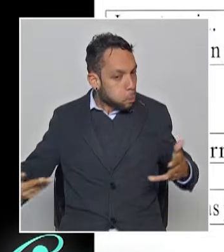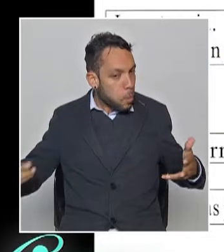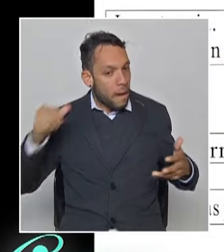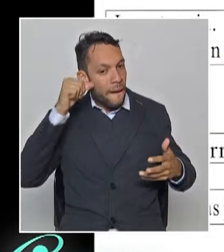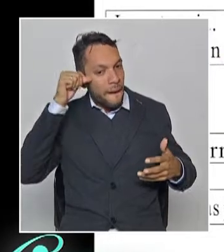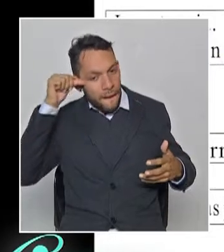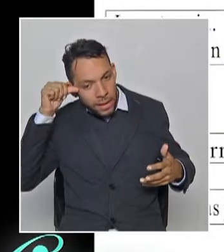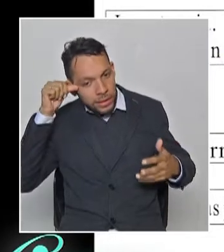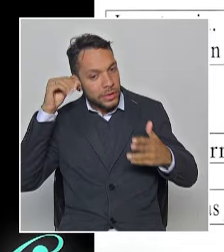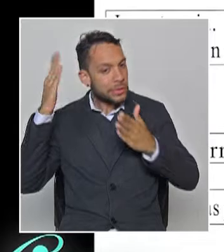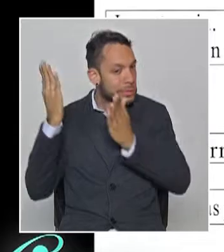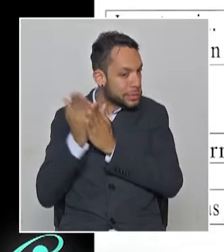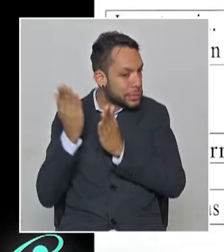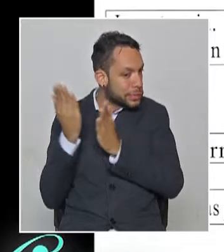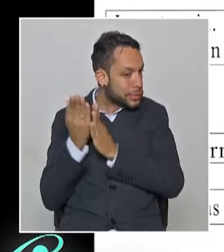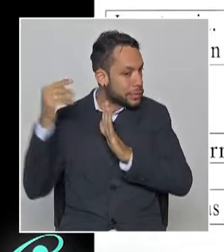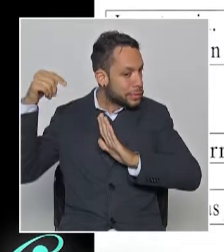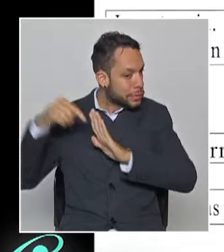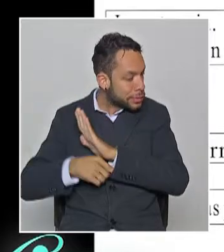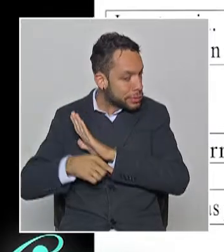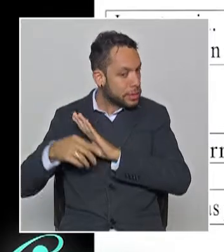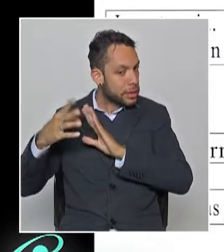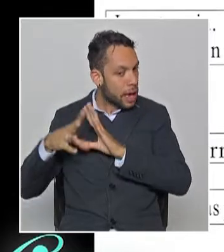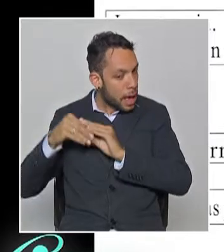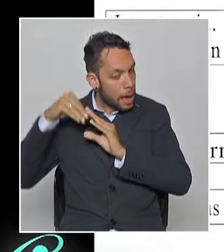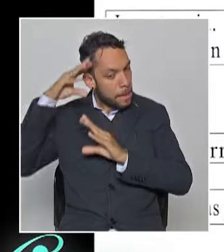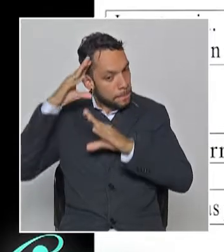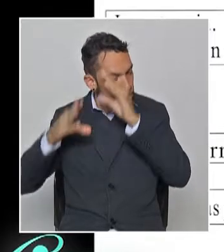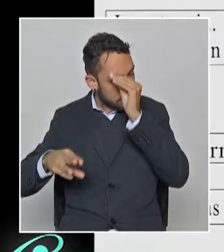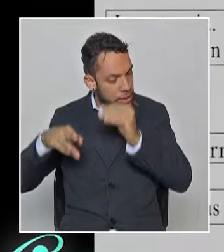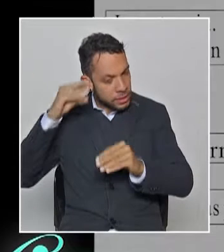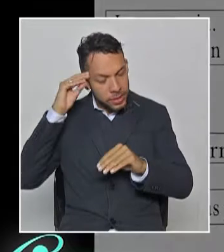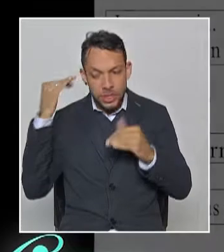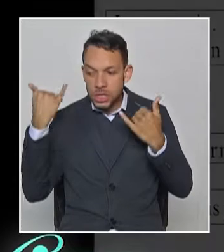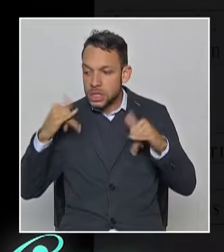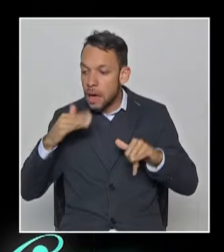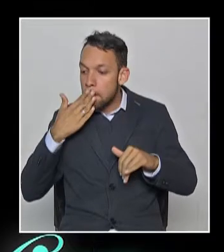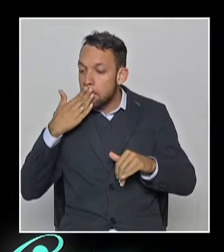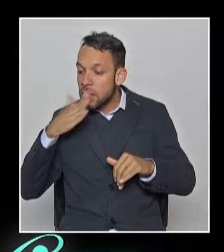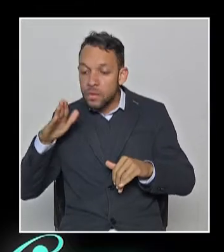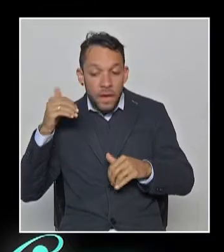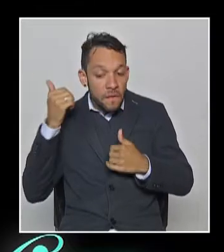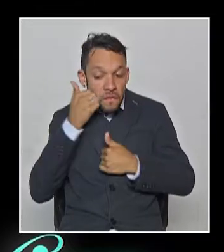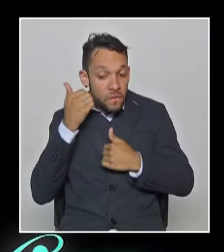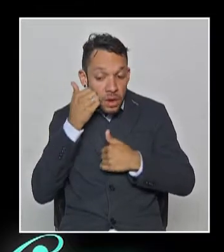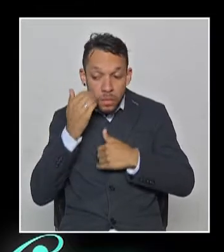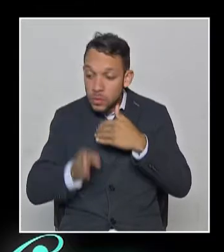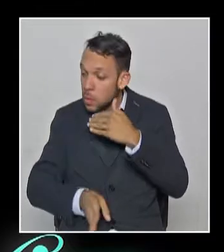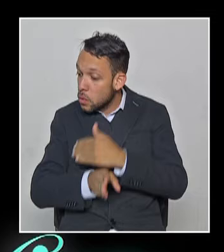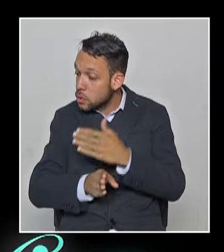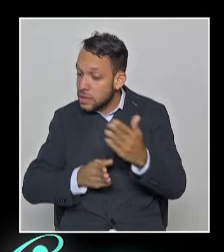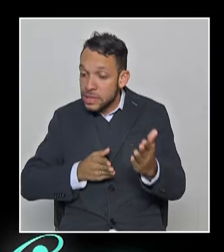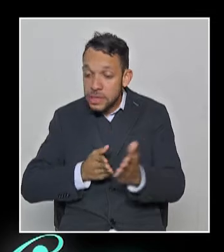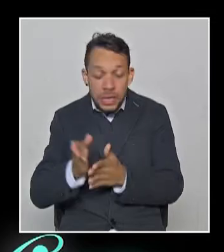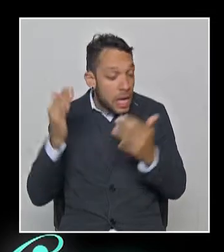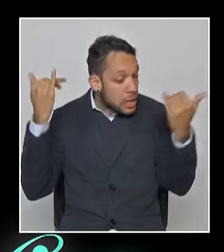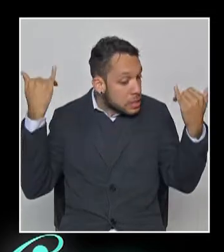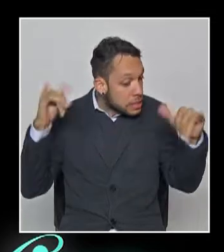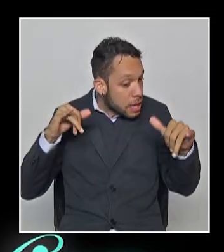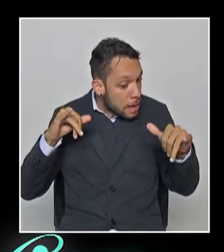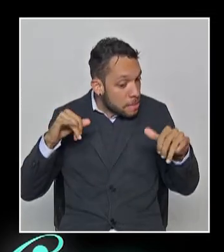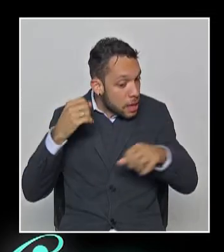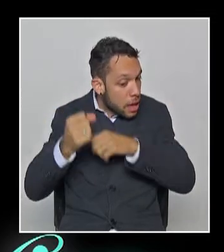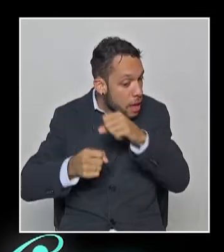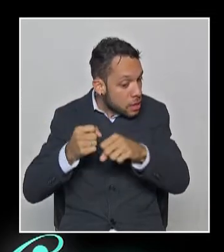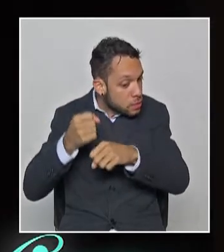en el manejo de la enfermedad y no podemos seguirle diciendo al paciente, don Guillermo, a usted no hay nada más que hacerle. Ingeniero, tome el resto de su vida